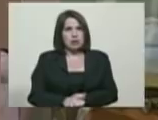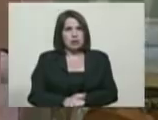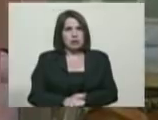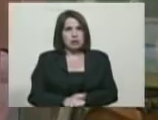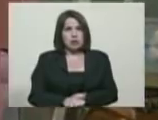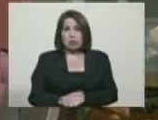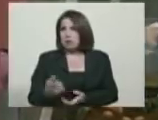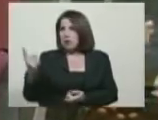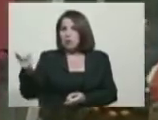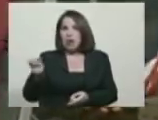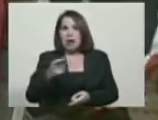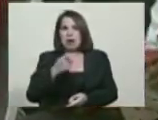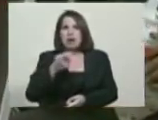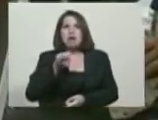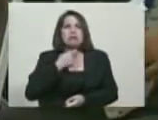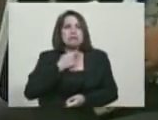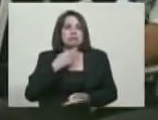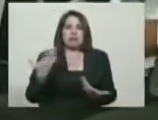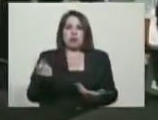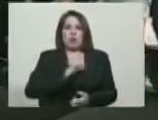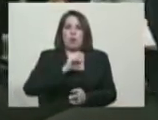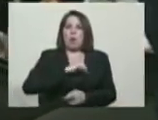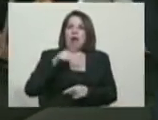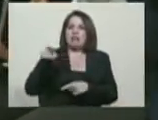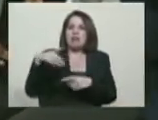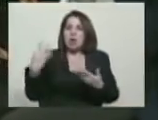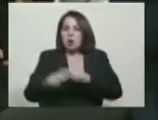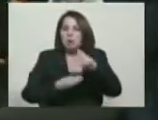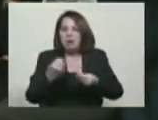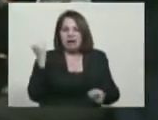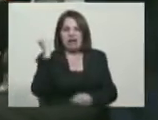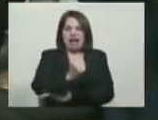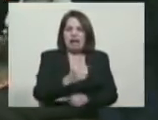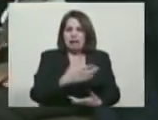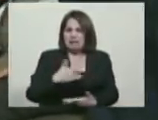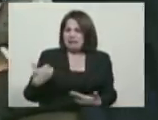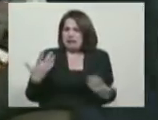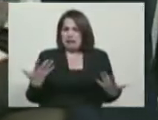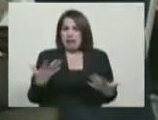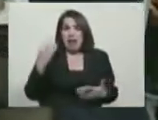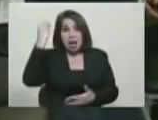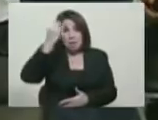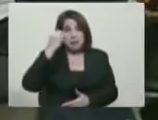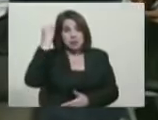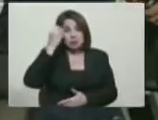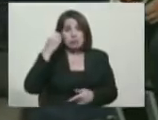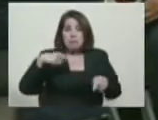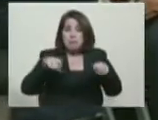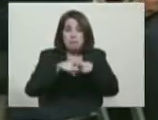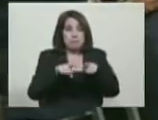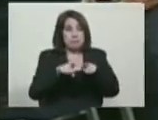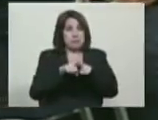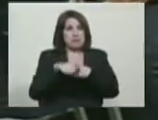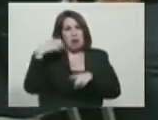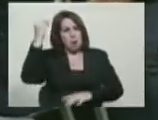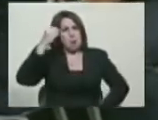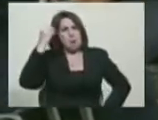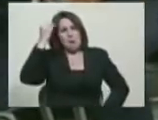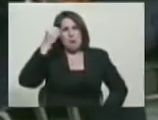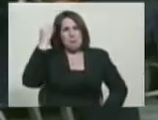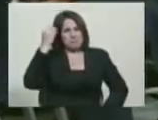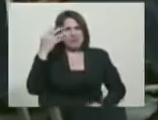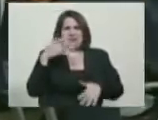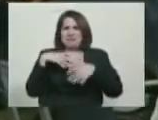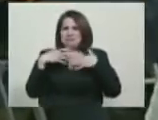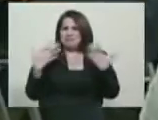Es una cobardía, un acto cobarde para la persona. Y las personas que piensan como él, que son como ellos, son los que opinan que han